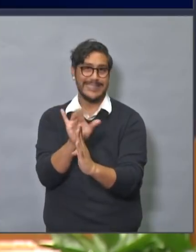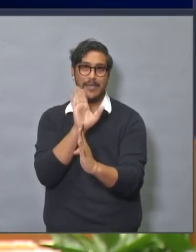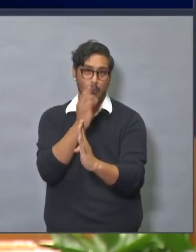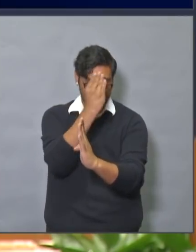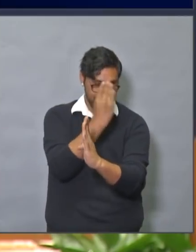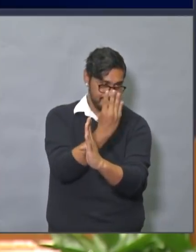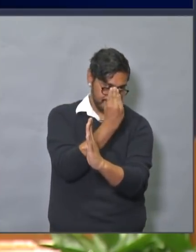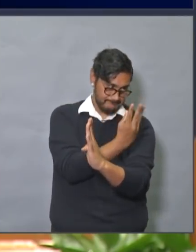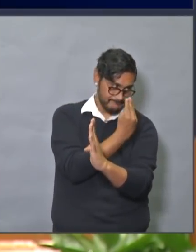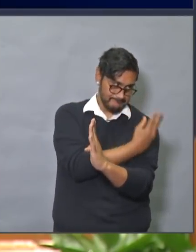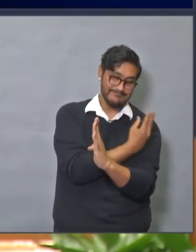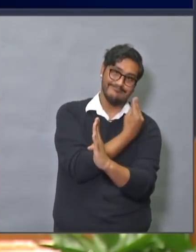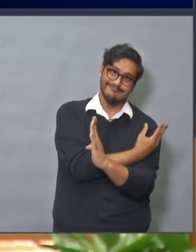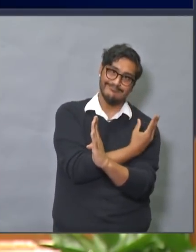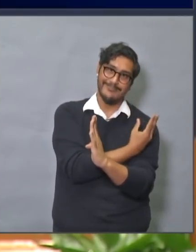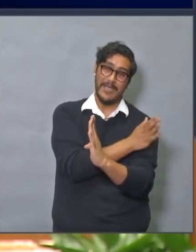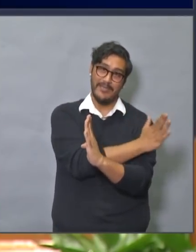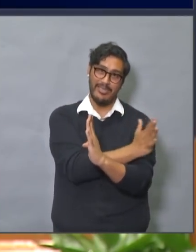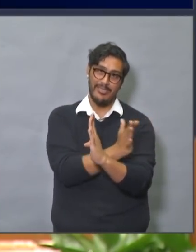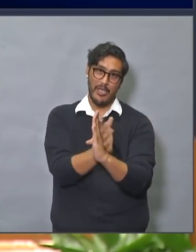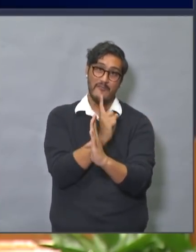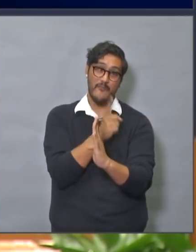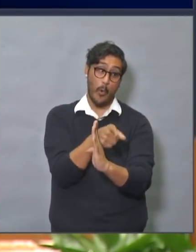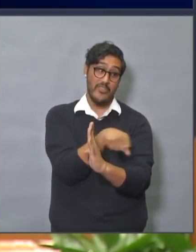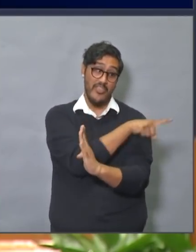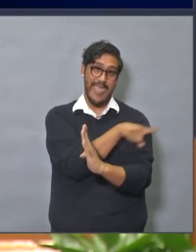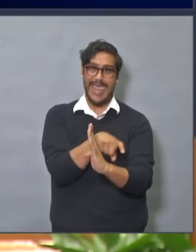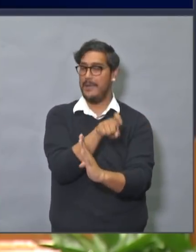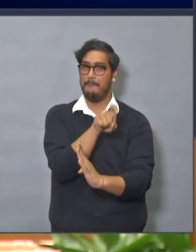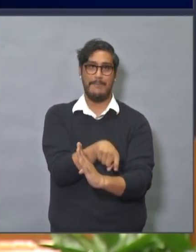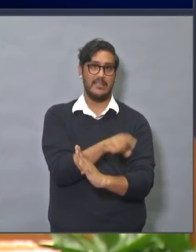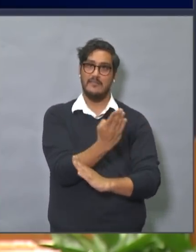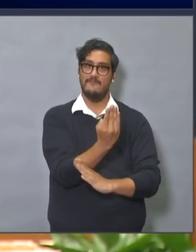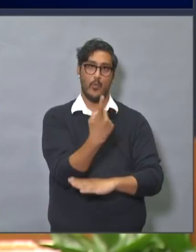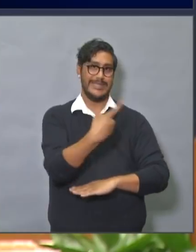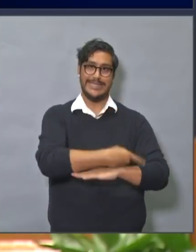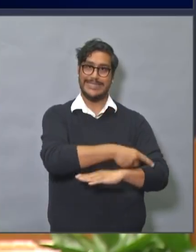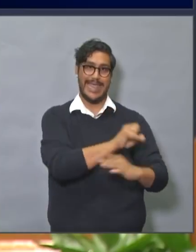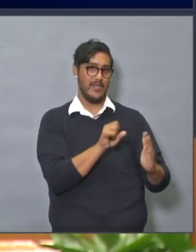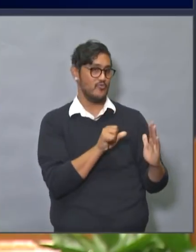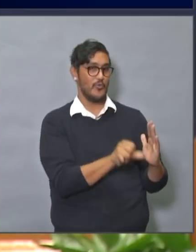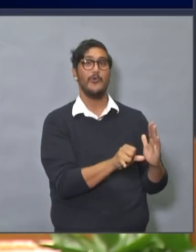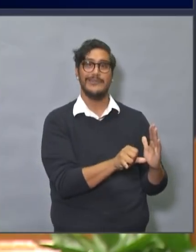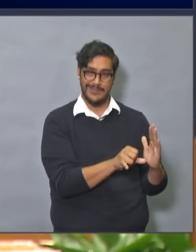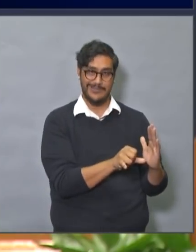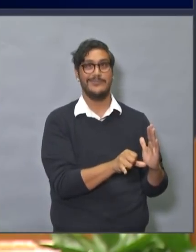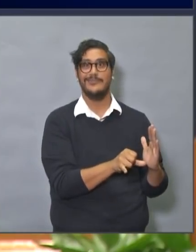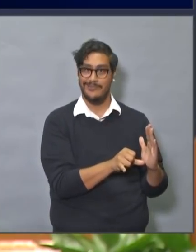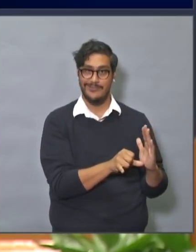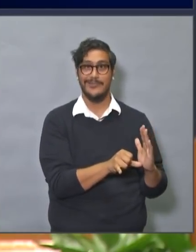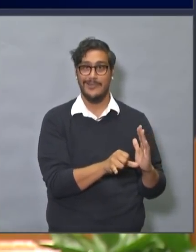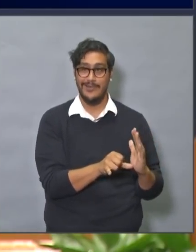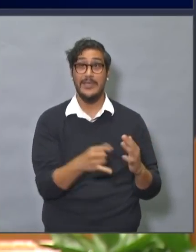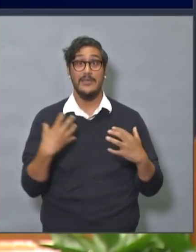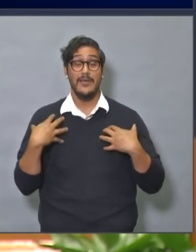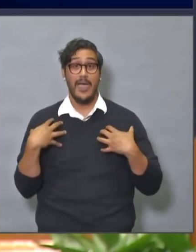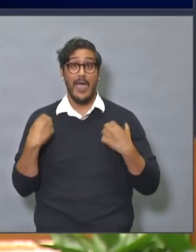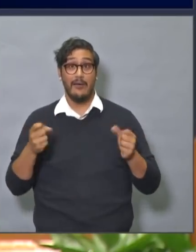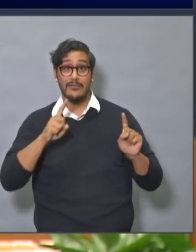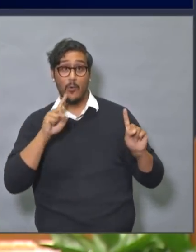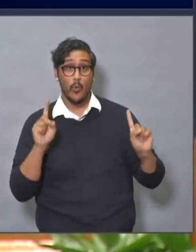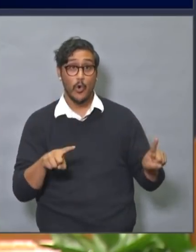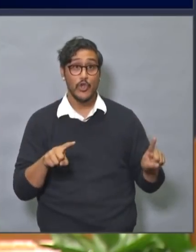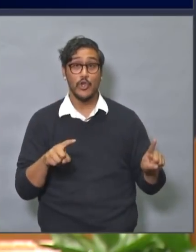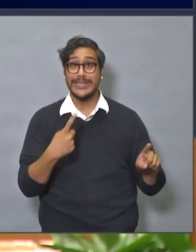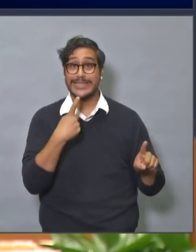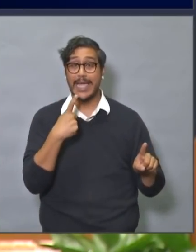puedan ponerse en cuarentena lejos de los demás durante 14 días. La Orden Oficial de Salud ordena que las personas